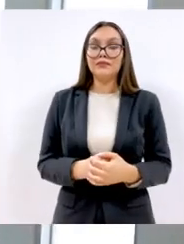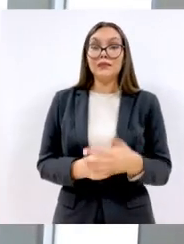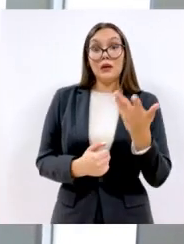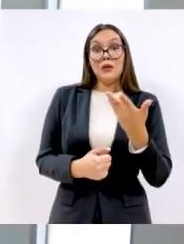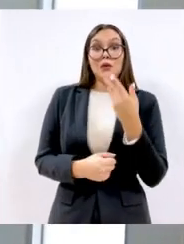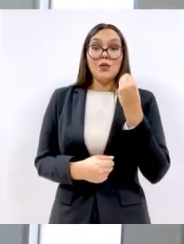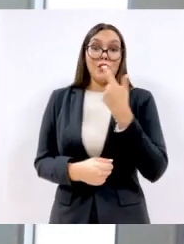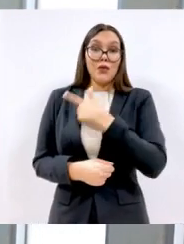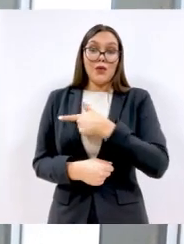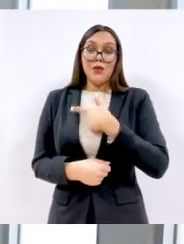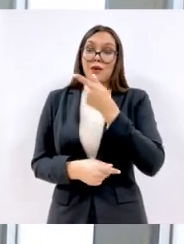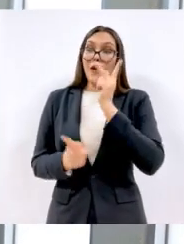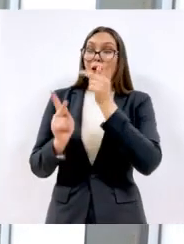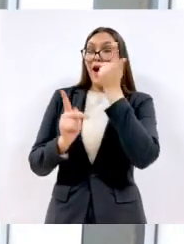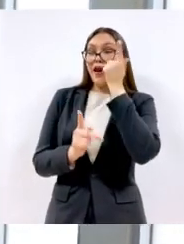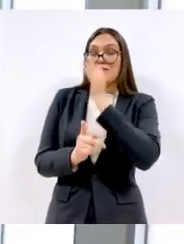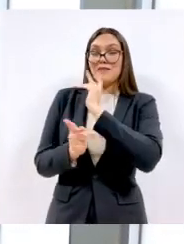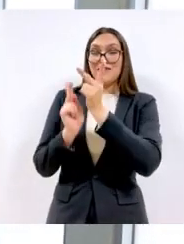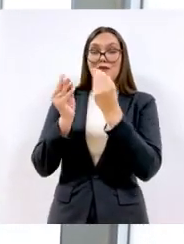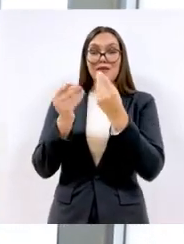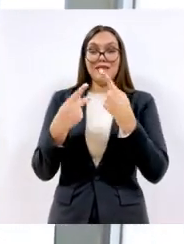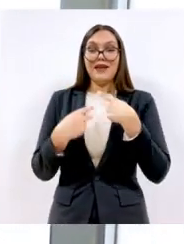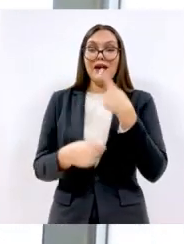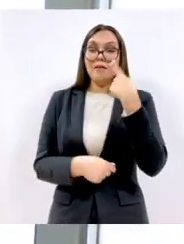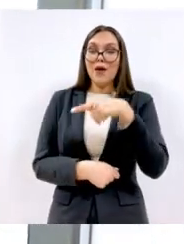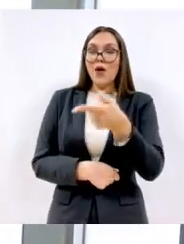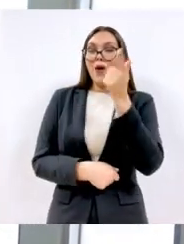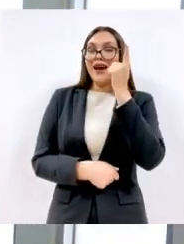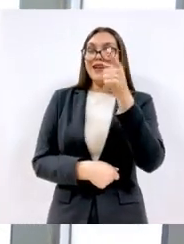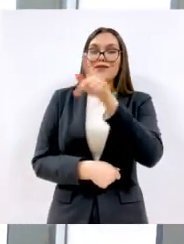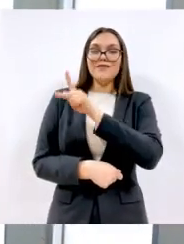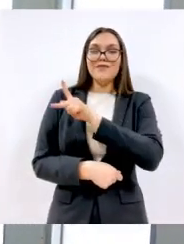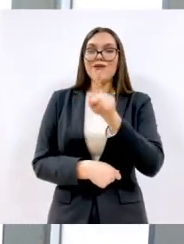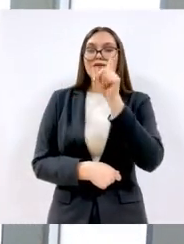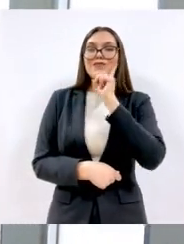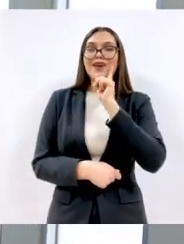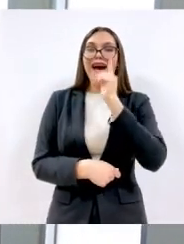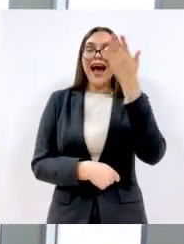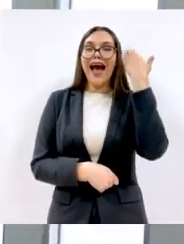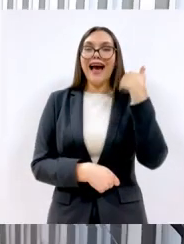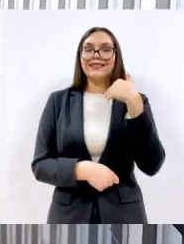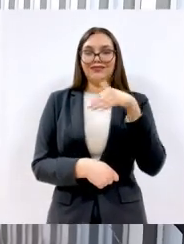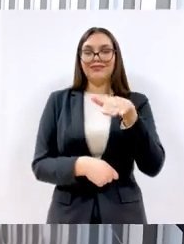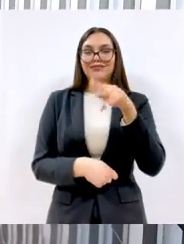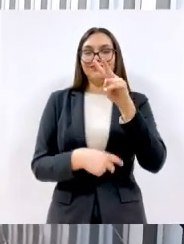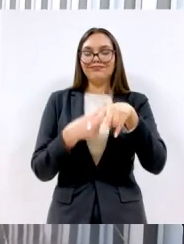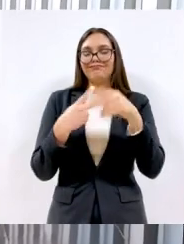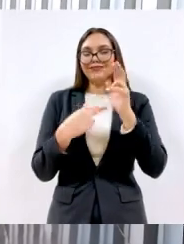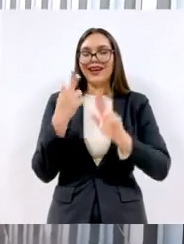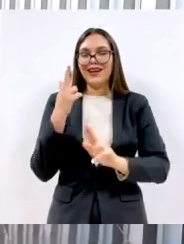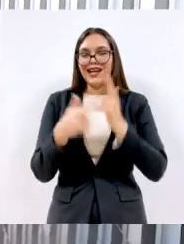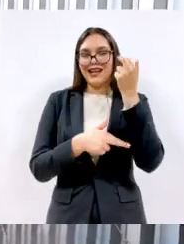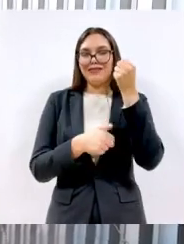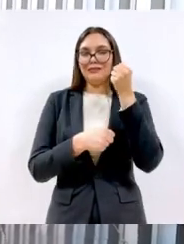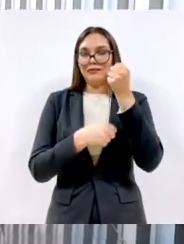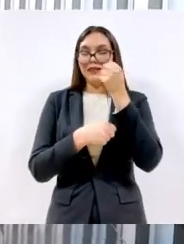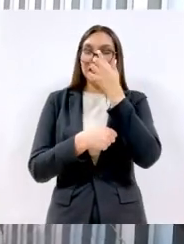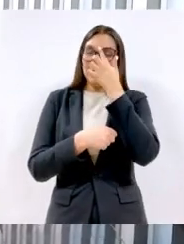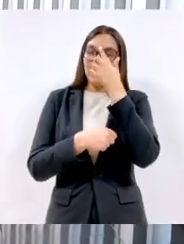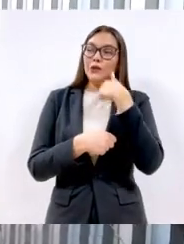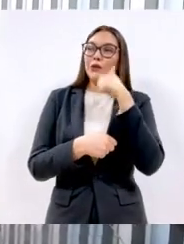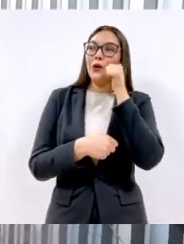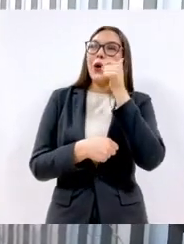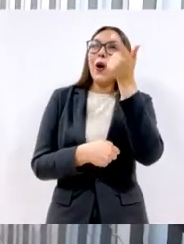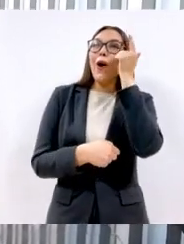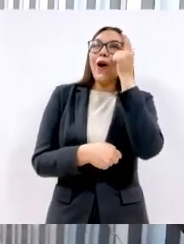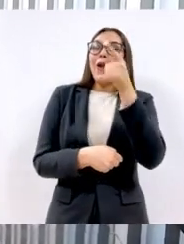Con mucha gente me gustaría conversar, pero exclusivamente con las mujeres revolucionarias. Siempre he tenido un